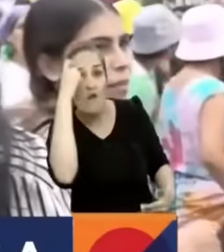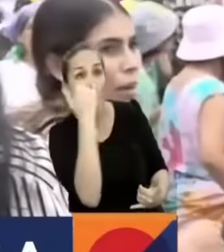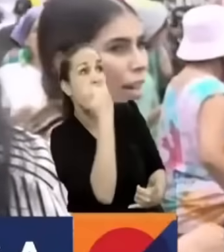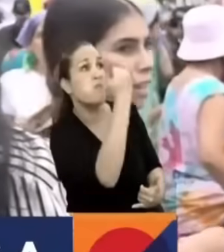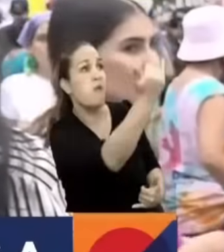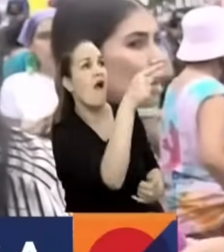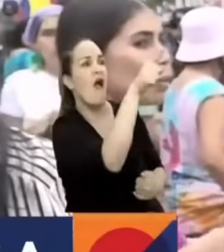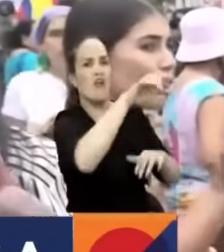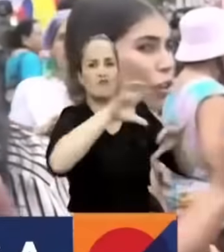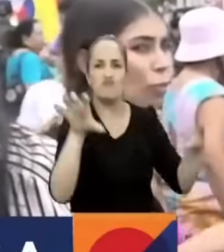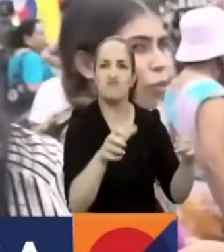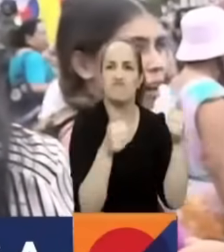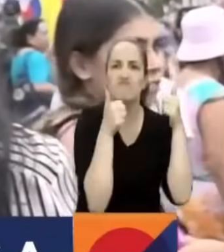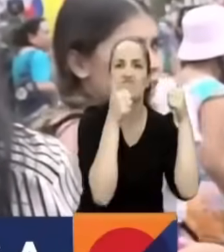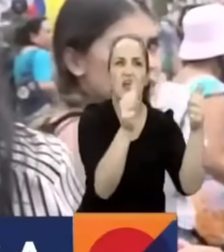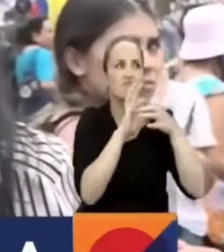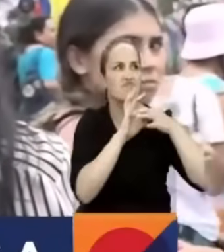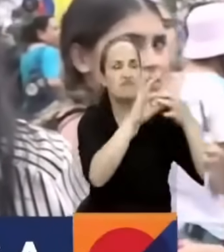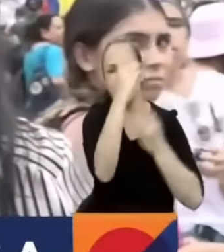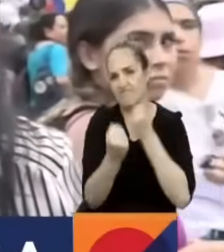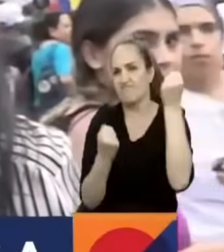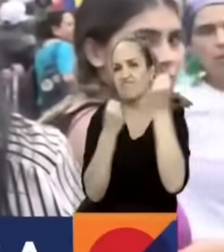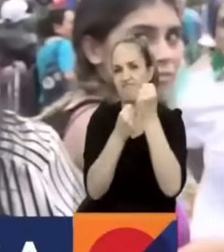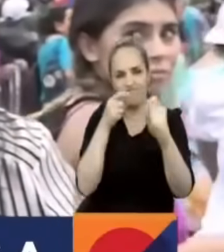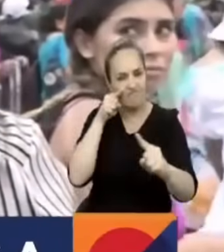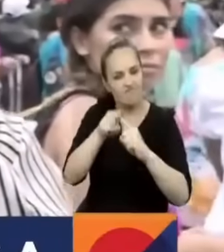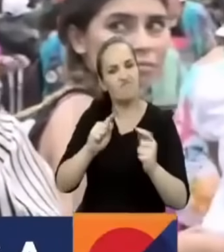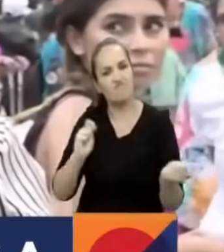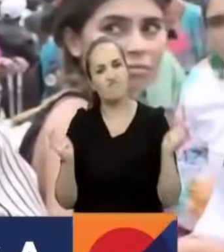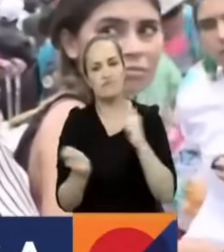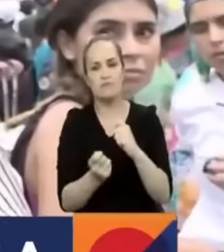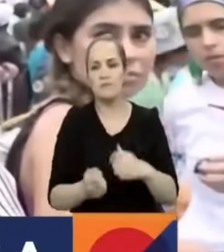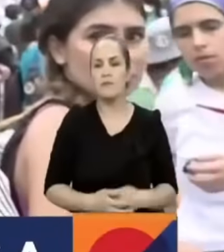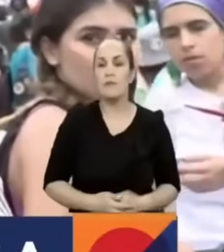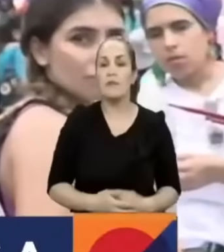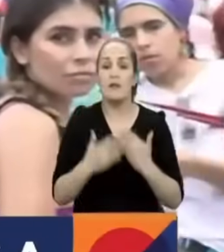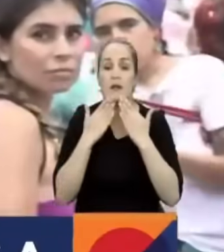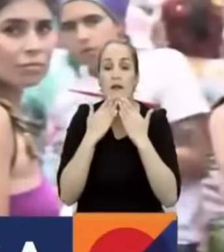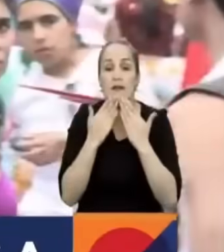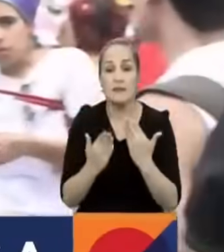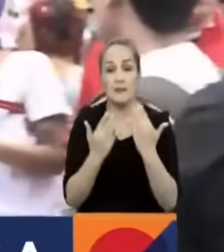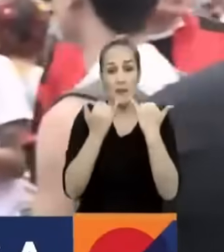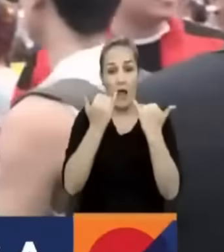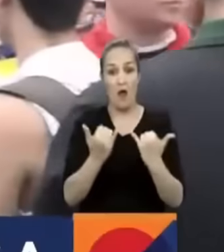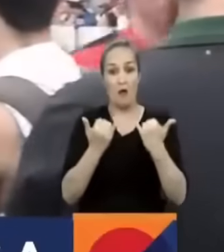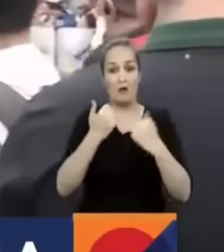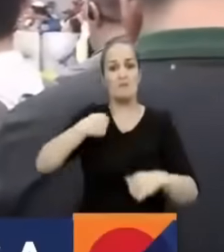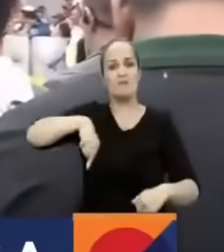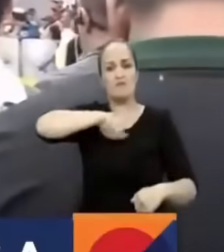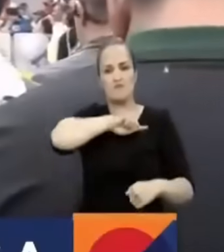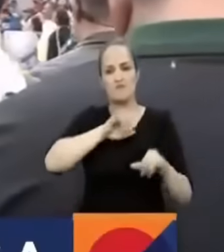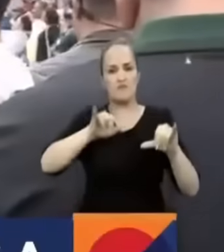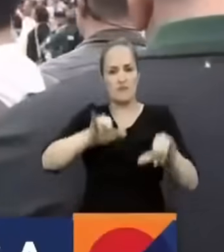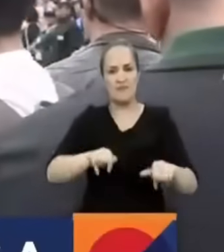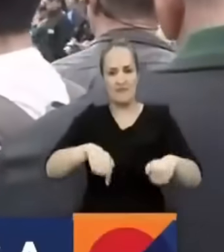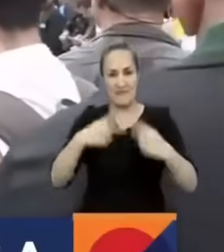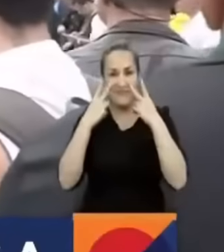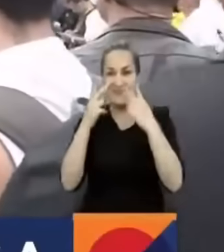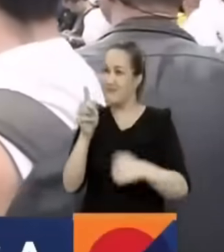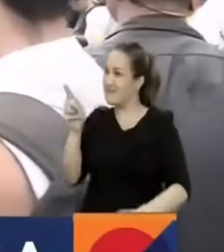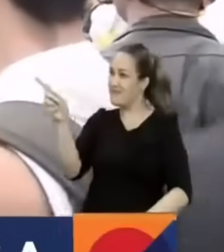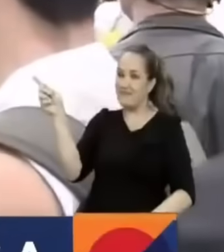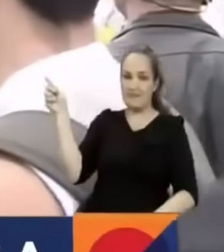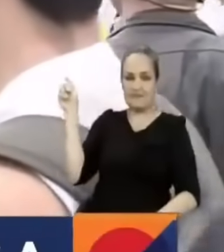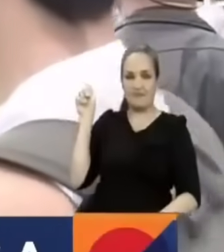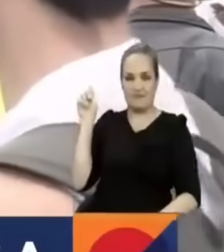está haciendo las cosas bien y estamos respaldándolo para eso. Muchas gracias. Pues de esta manera, como ustedes están observando,